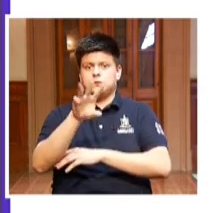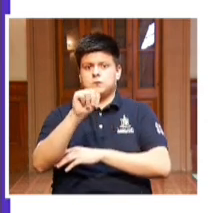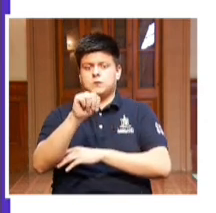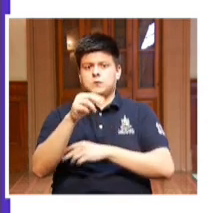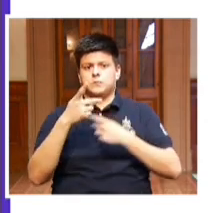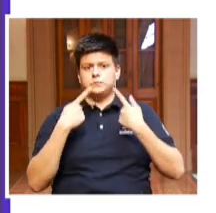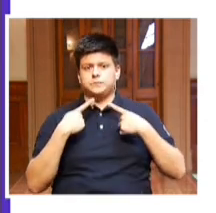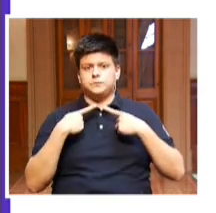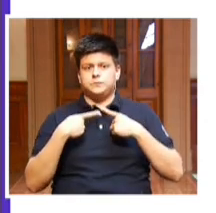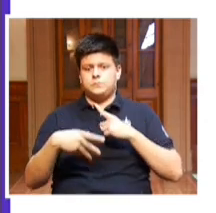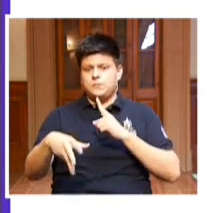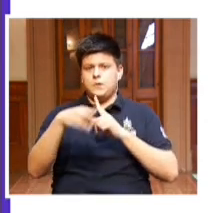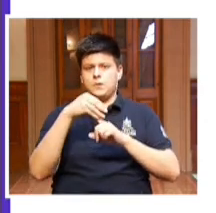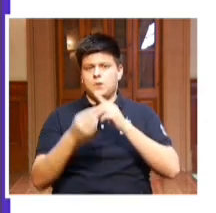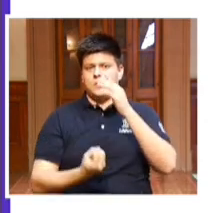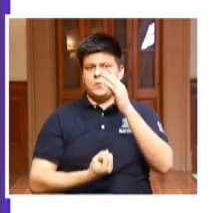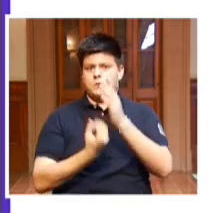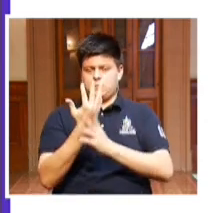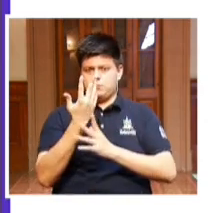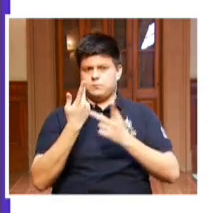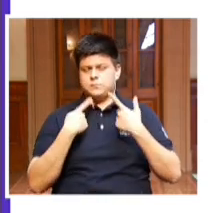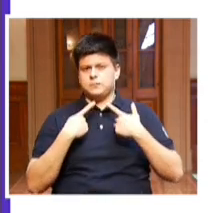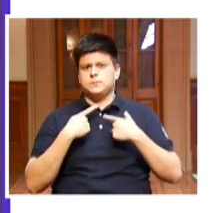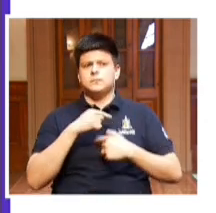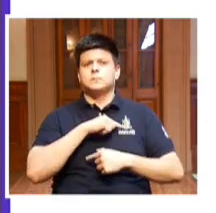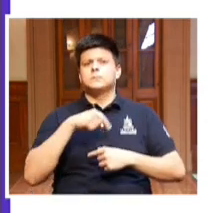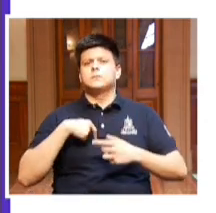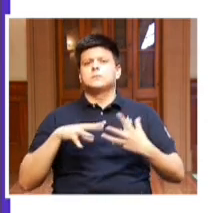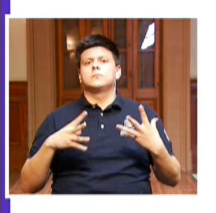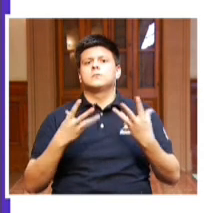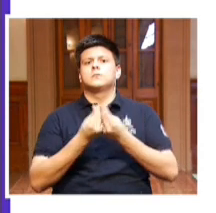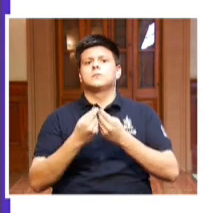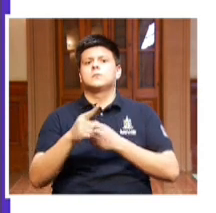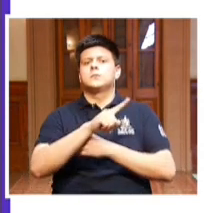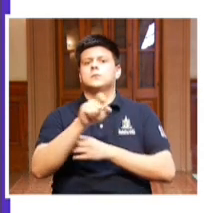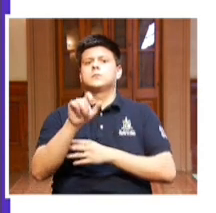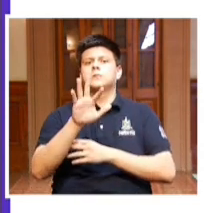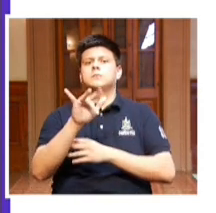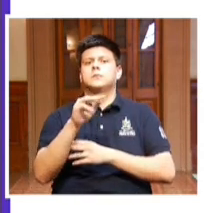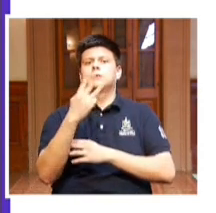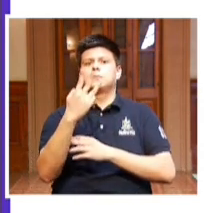489 casos nuevos. Tenemos un total de